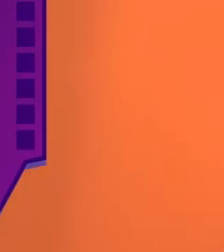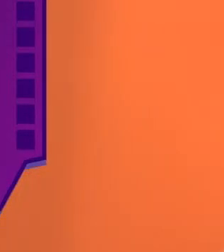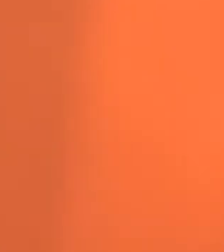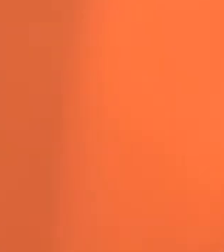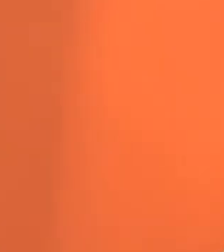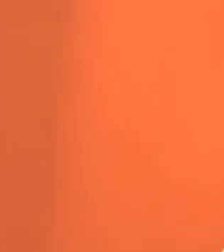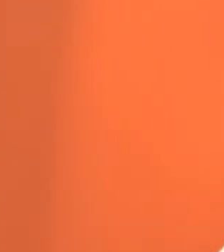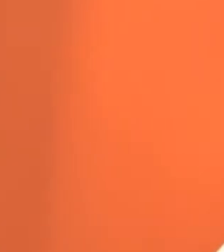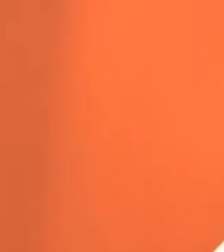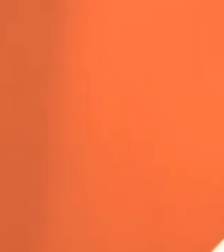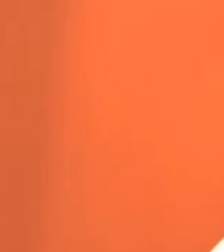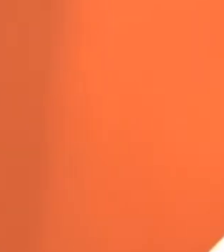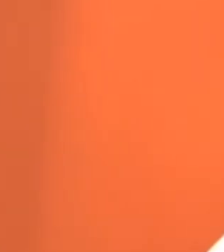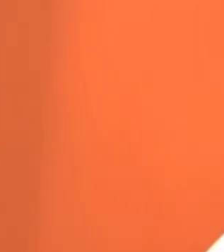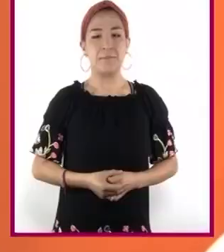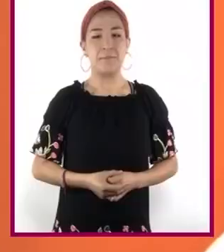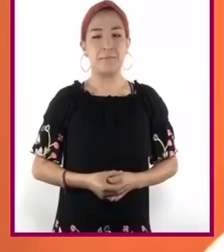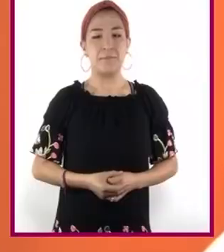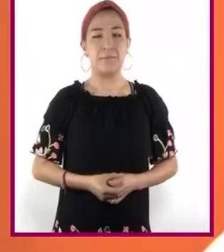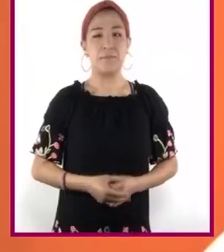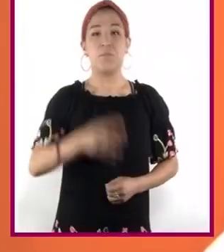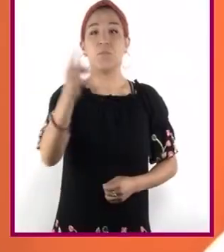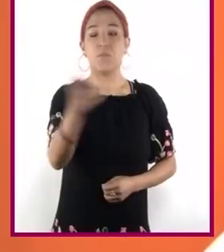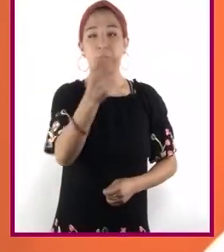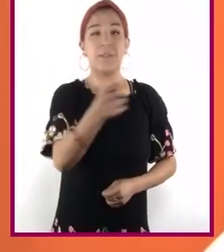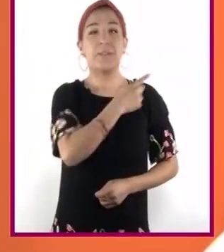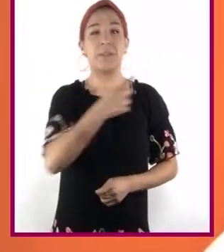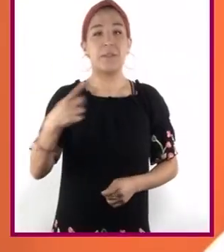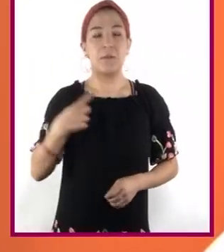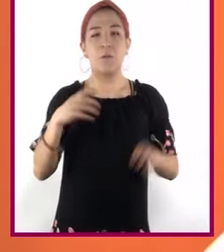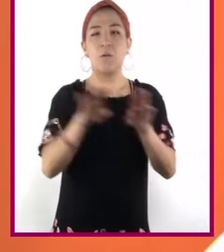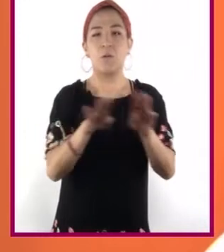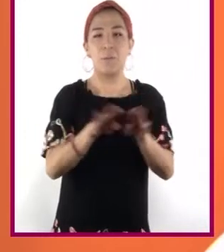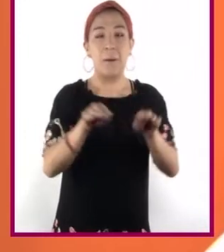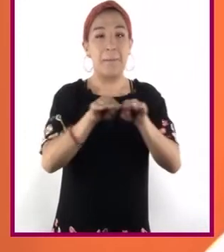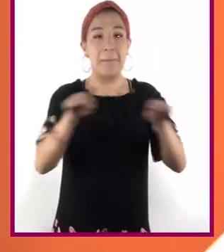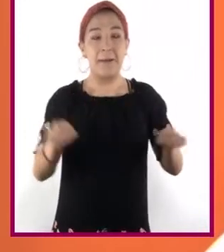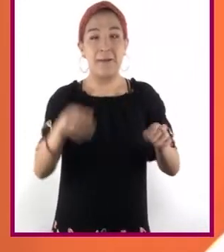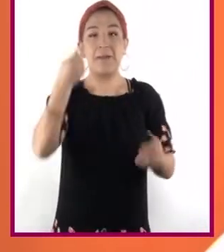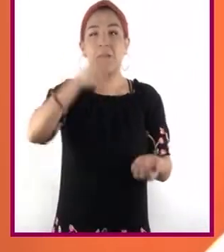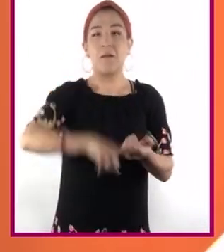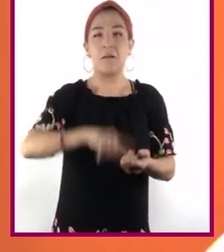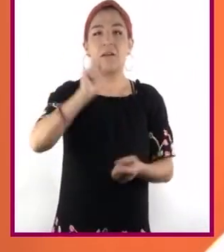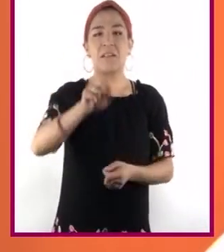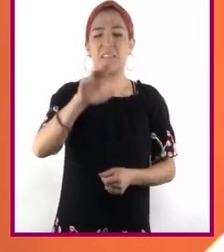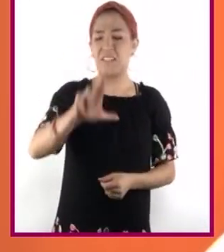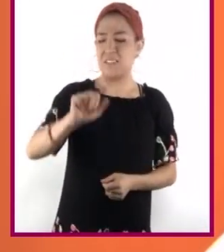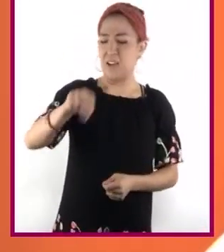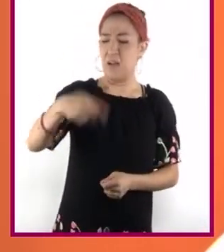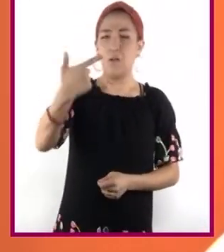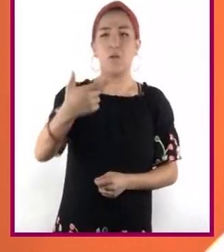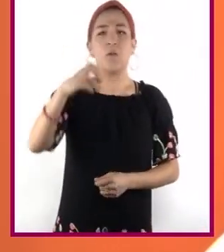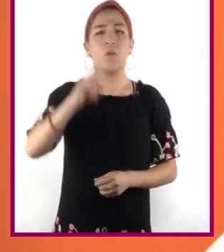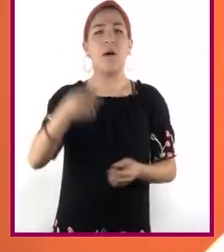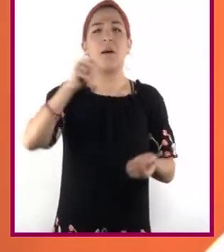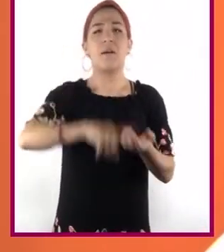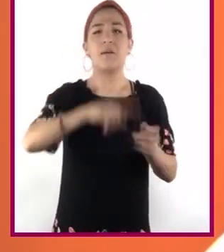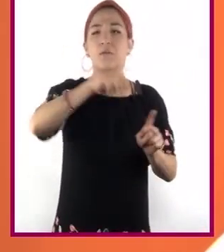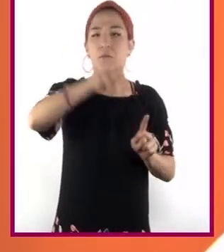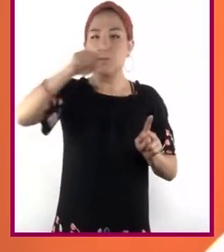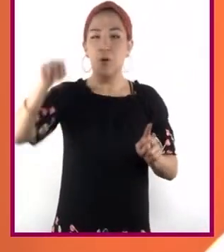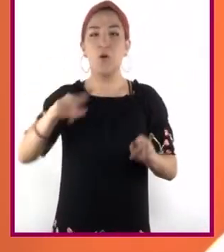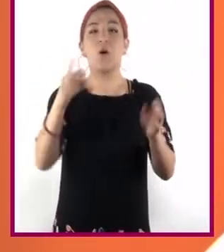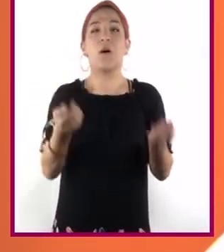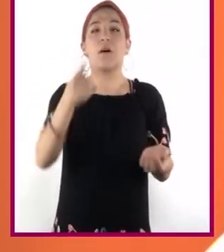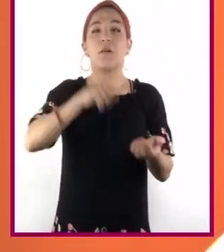líneas. Usar e interpretar las medidas de tendencia central, el rango y la desviación media de